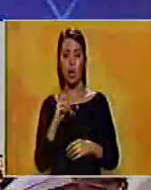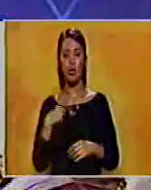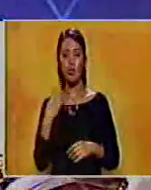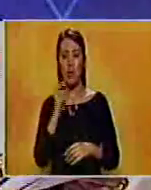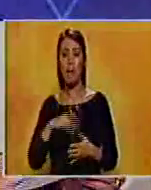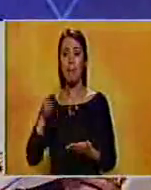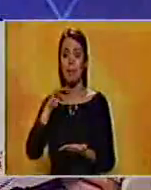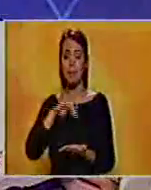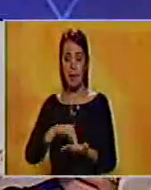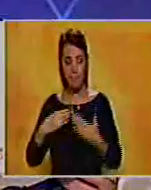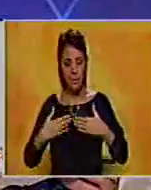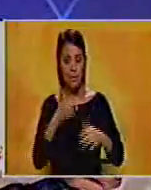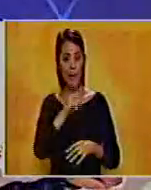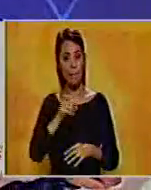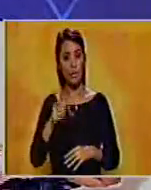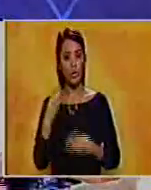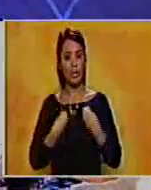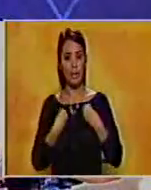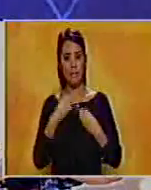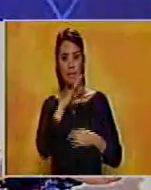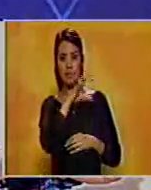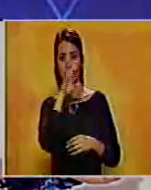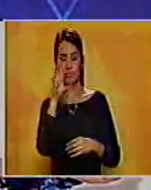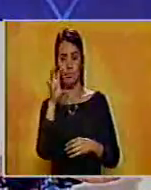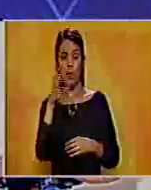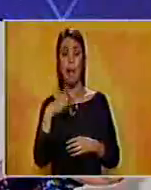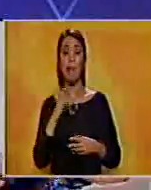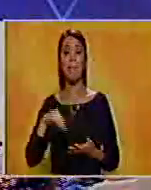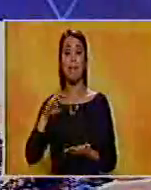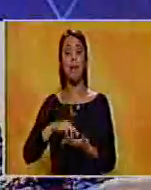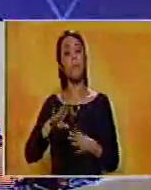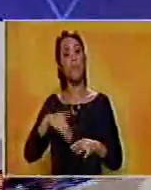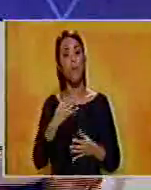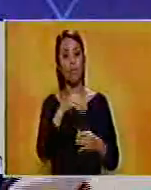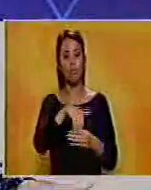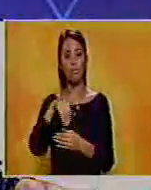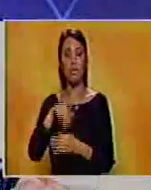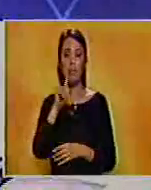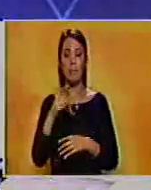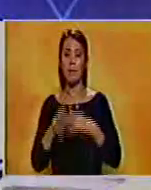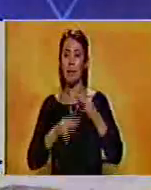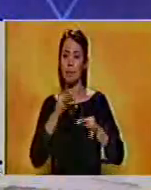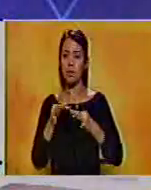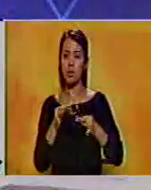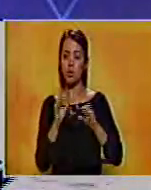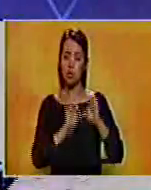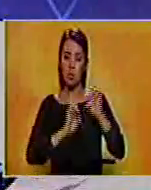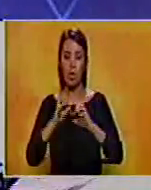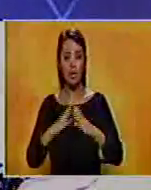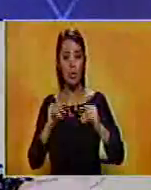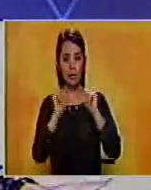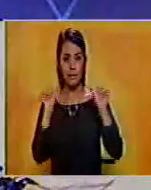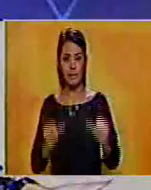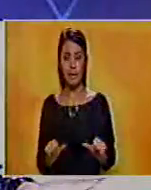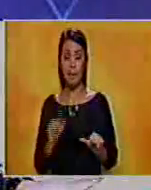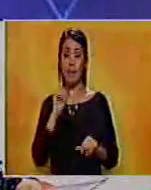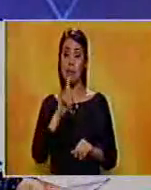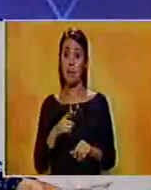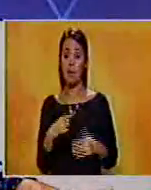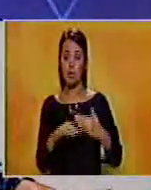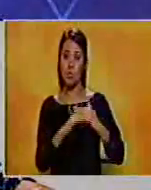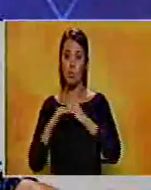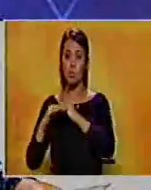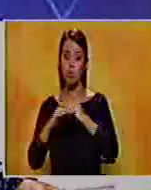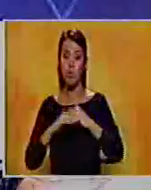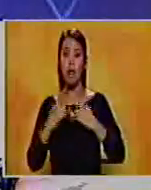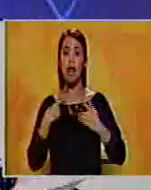Miami para que las personas que están en el estado de la Florida puedan votar, y habló también sobre auditorías a todo el sistema y también sobre equidad en el